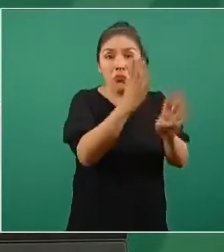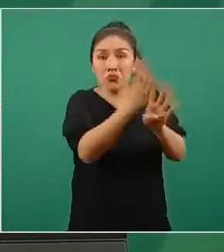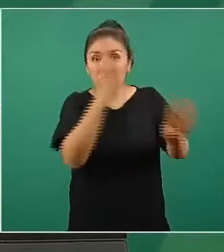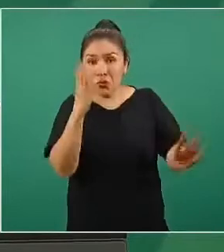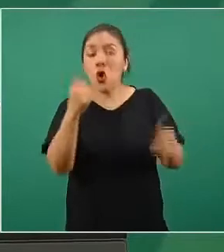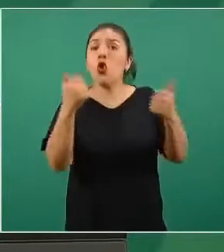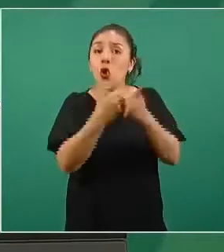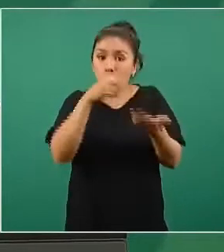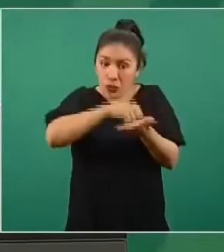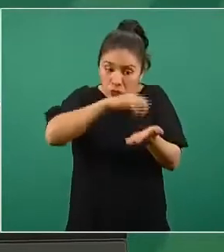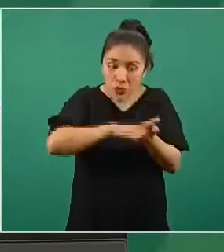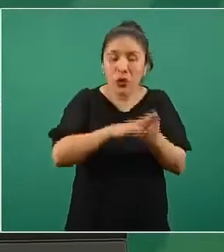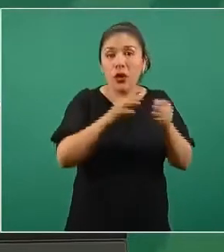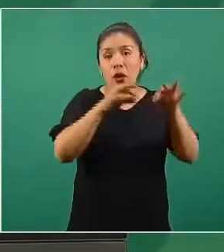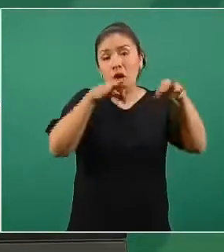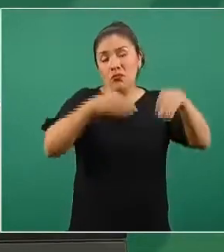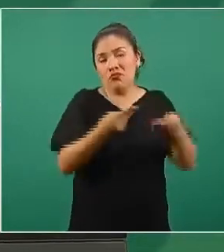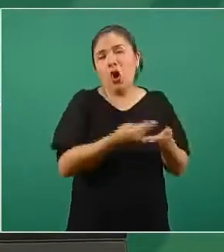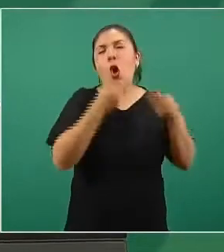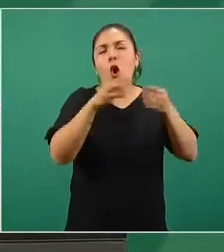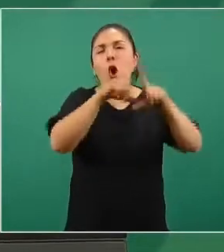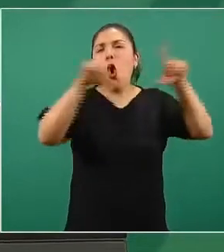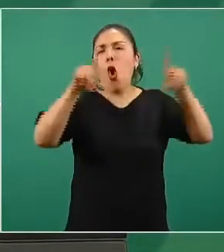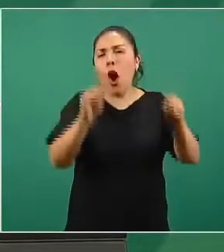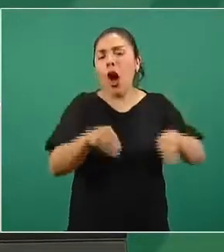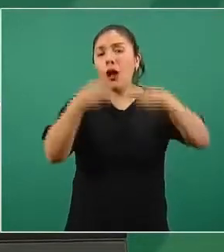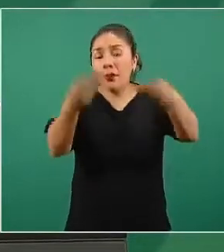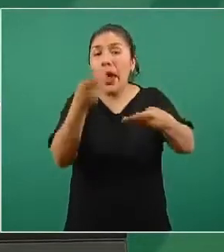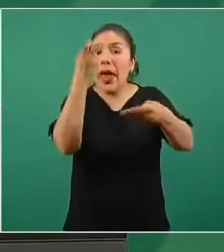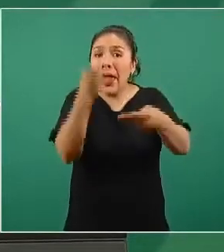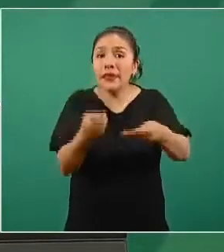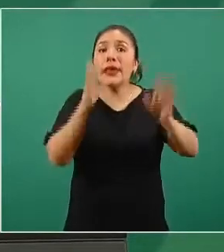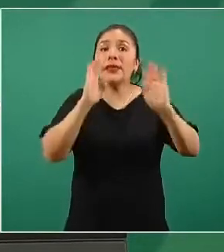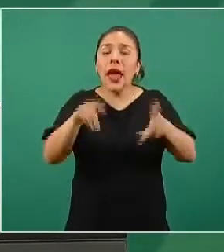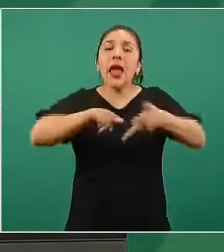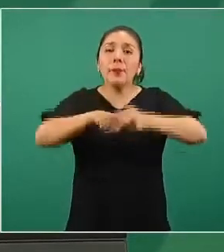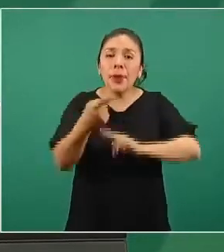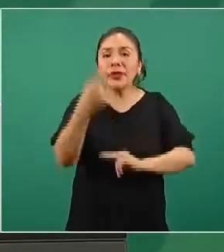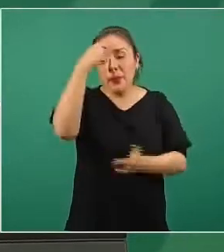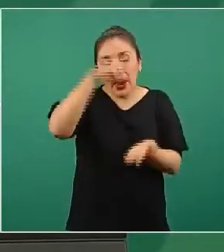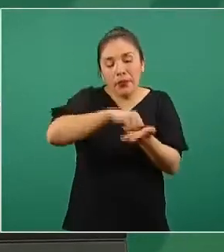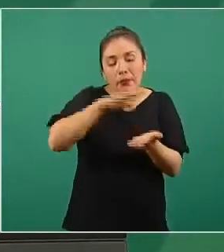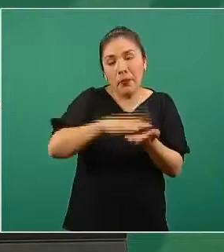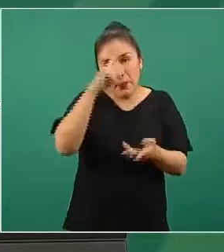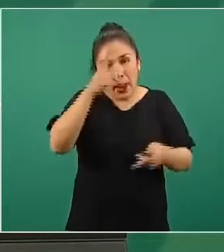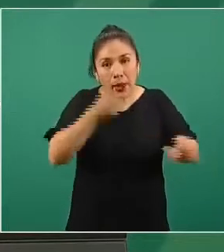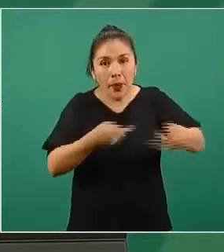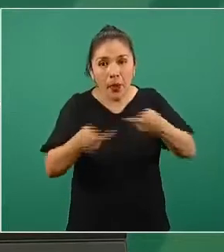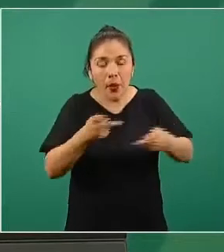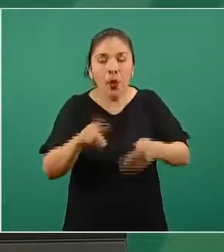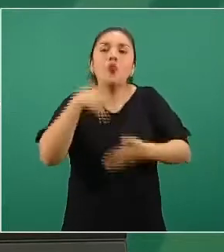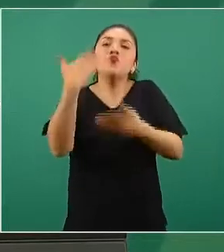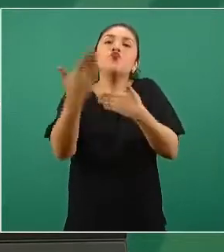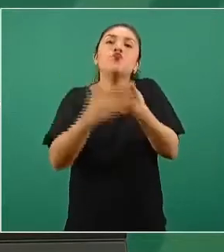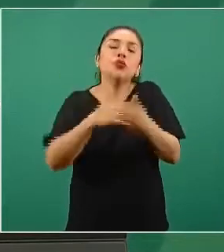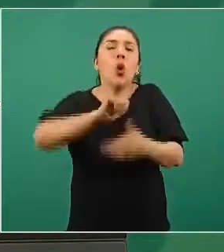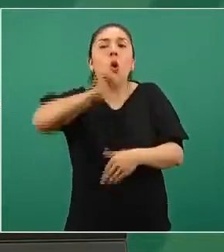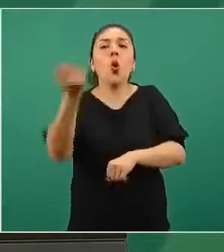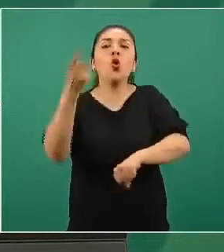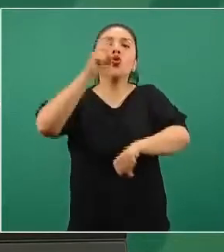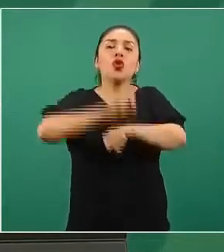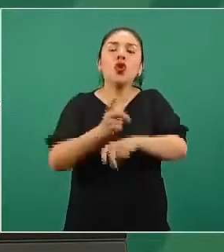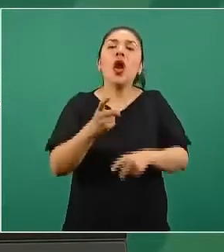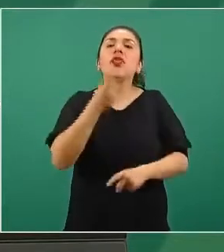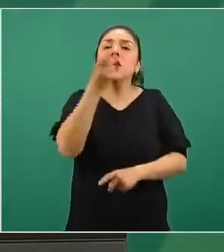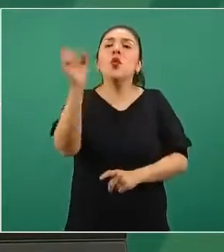hace un registro, seguramente a partir de ese momento estarán en esta planeación para poder darles